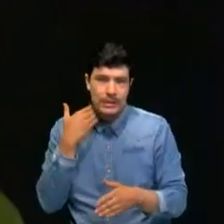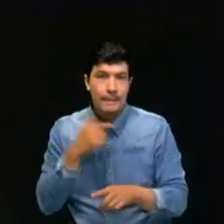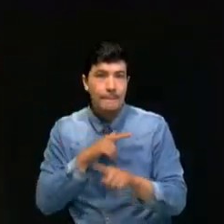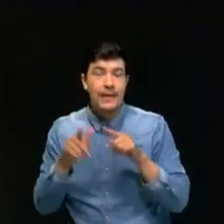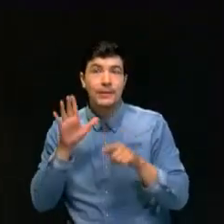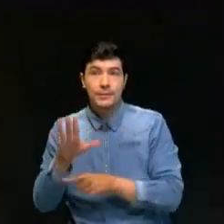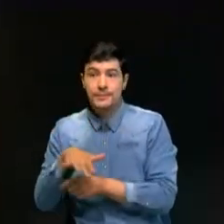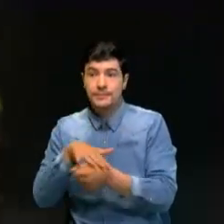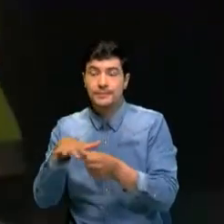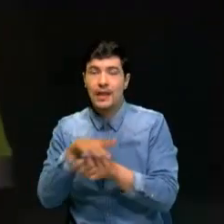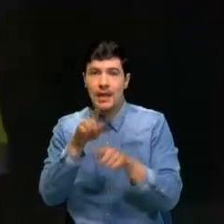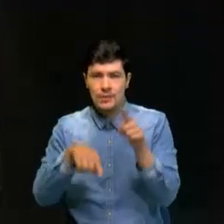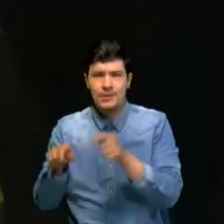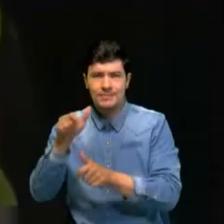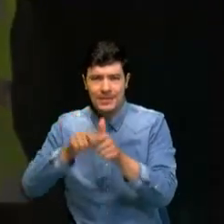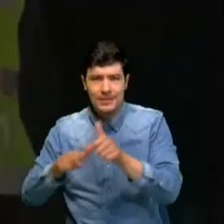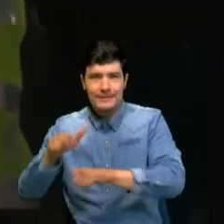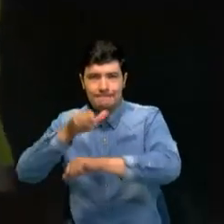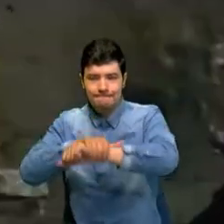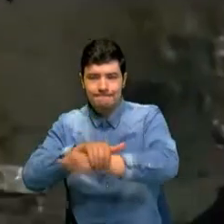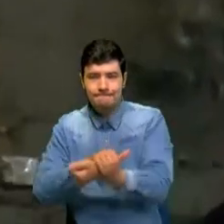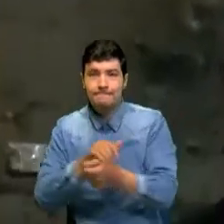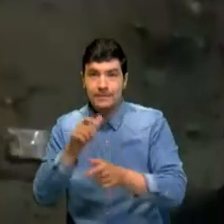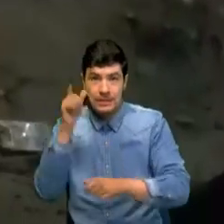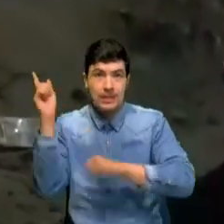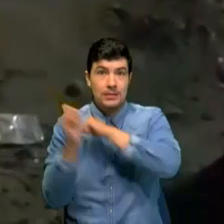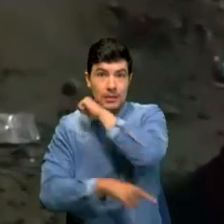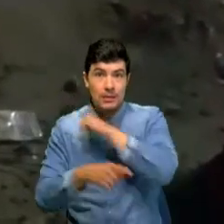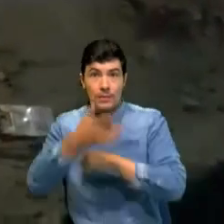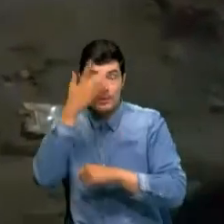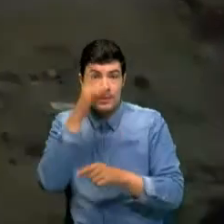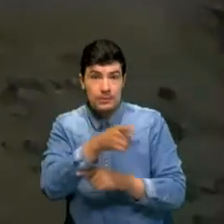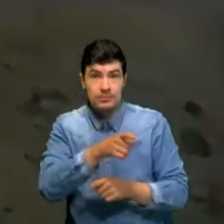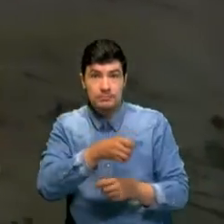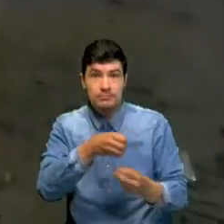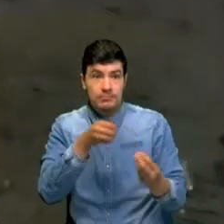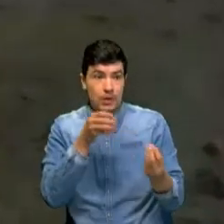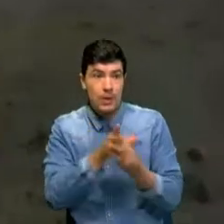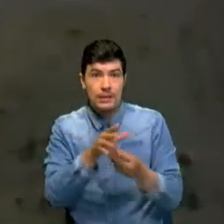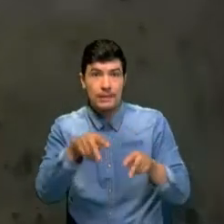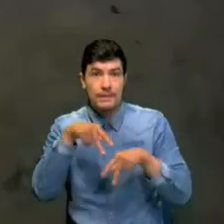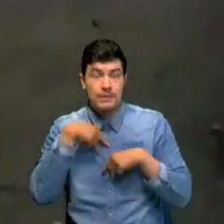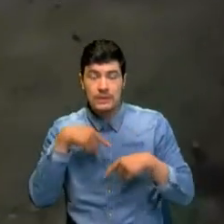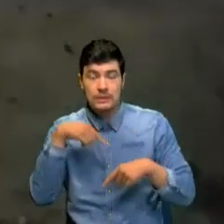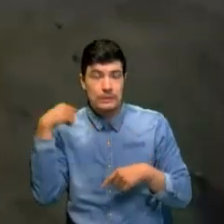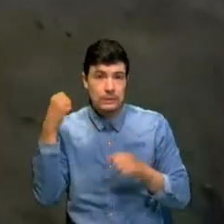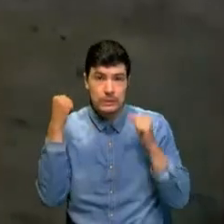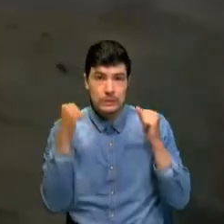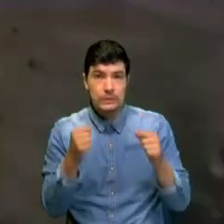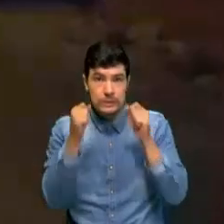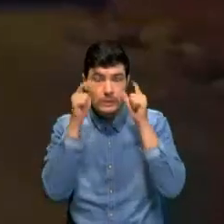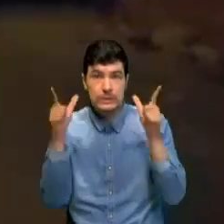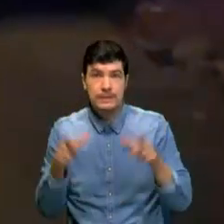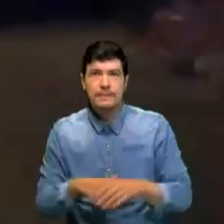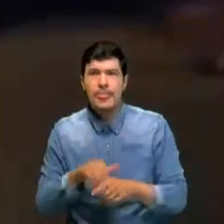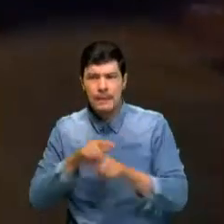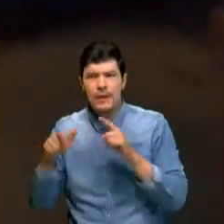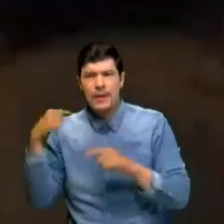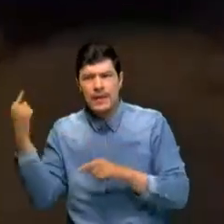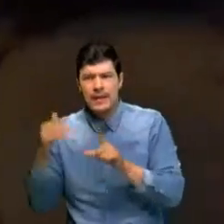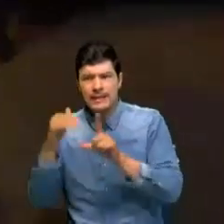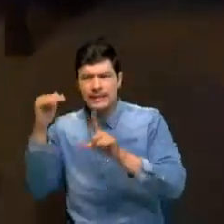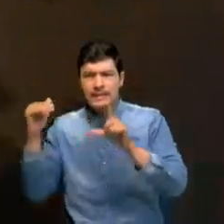fueron capturado a varias personas que fueron judicializadas por el delito de lesiones personales en general aunque aumentaron las riñas